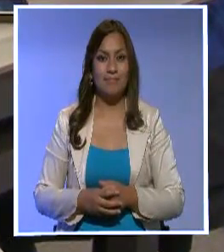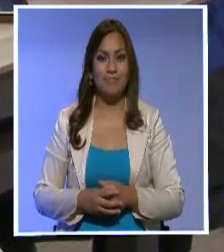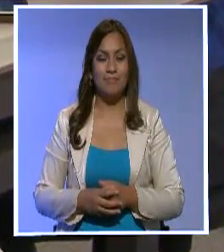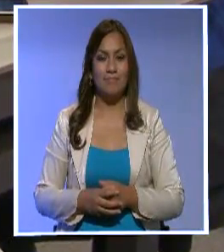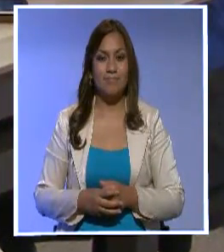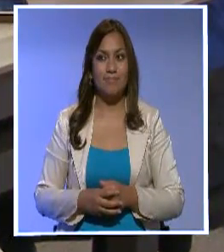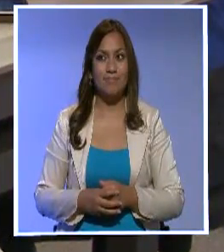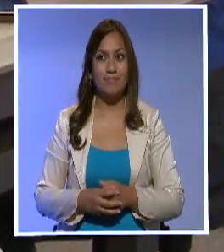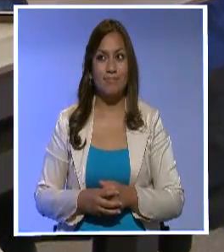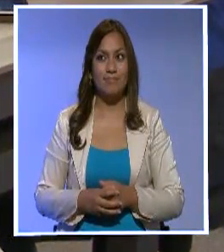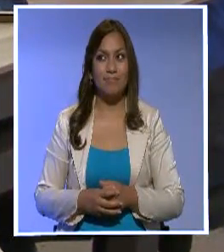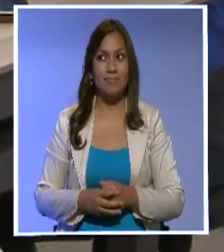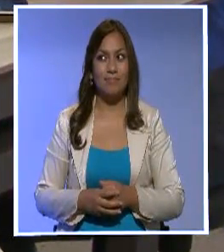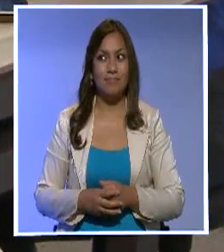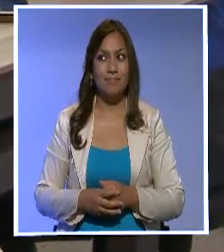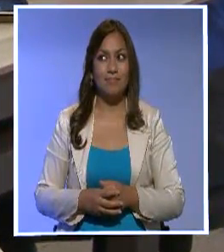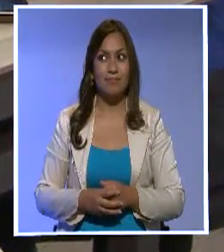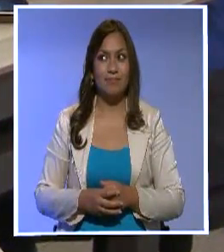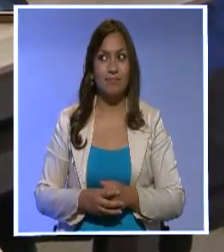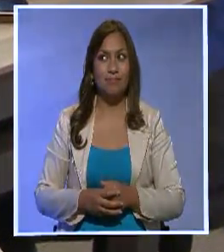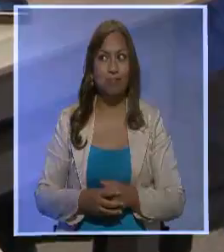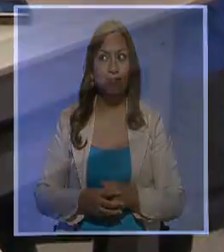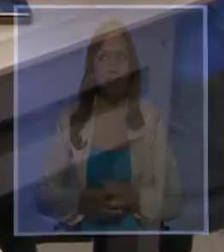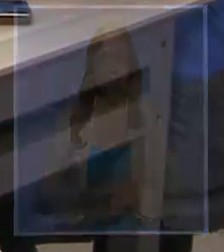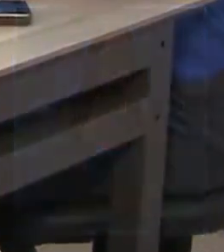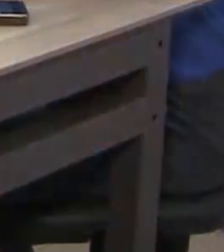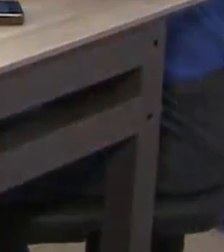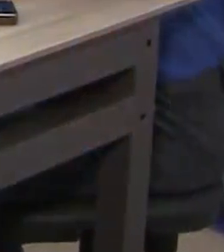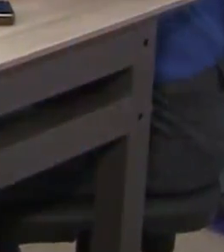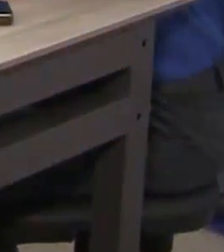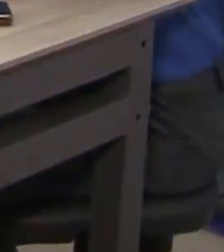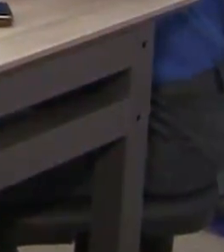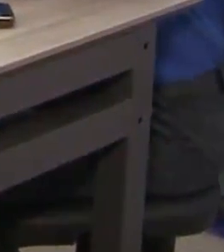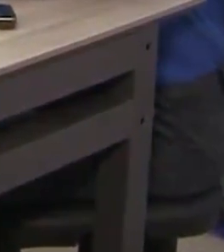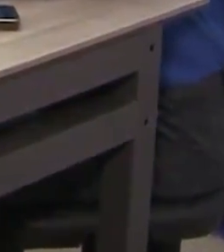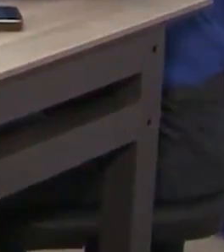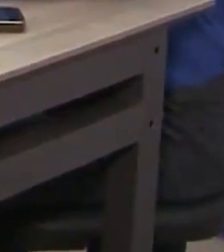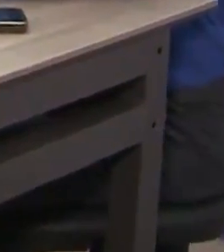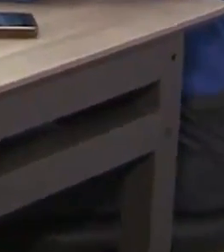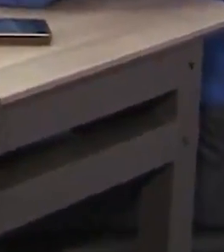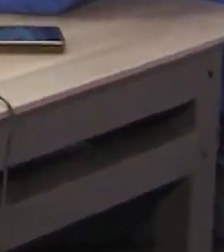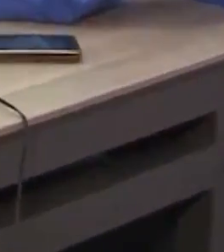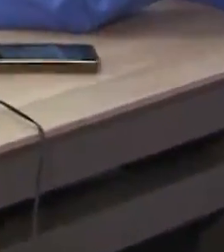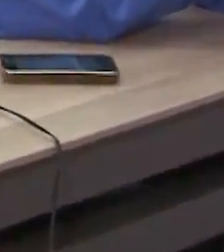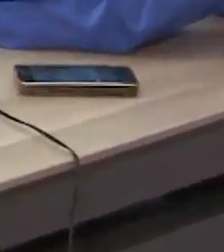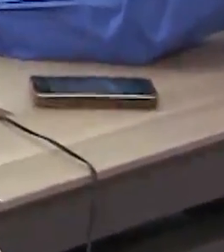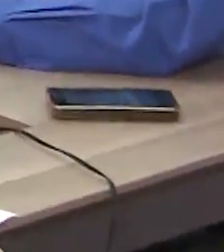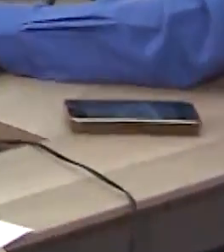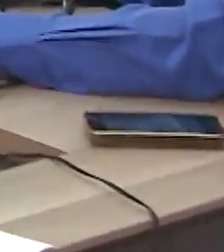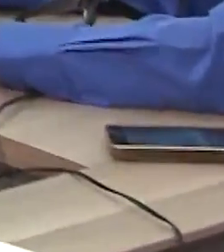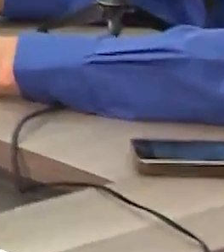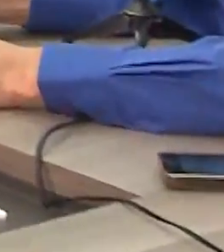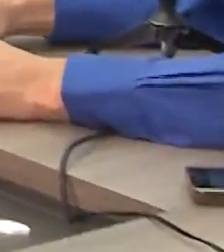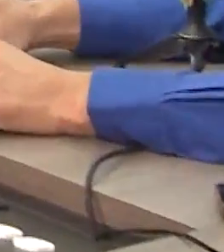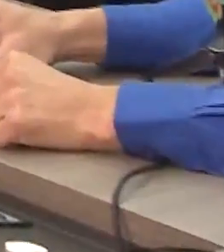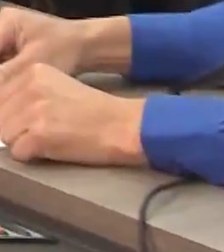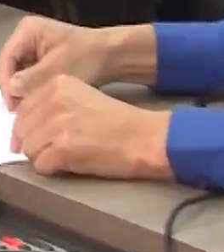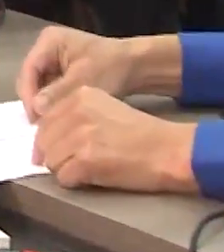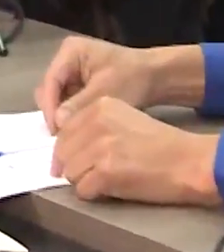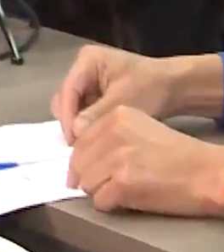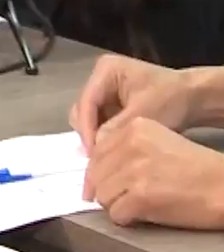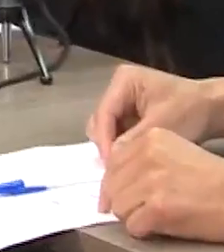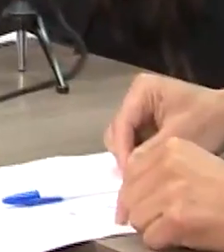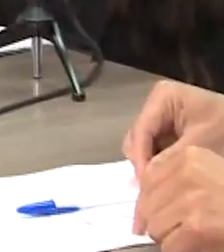chamuscan juppé change y caixa ya konami cutting kushner y managua kick impago así manchega mucho gracias por su compañía